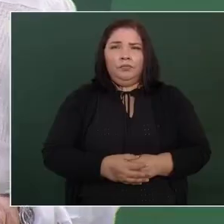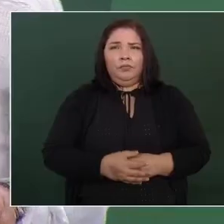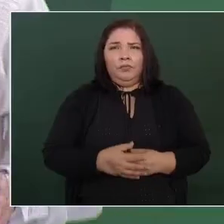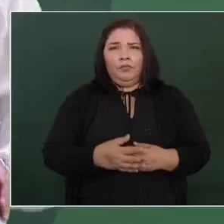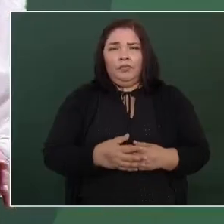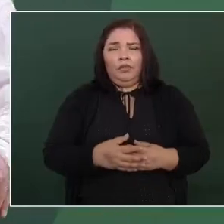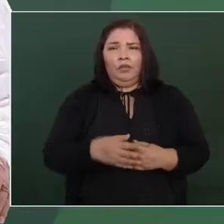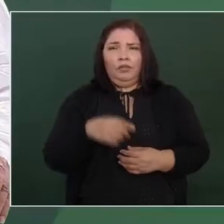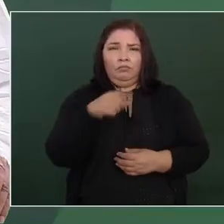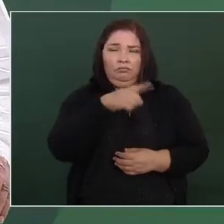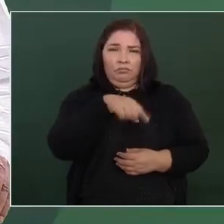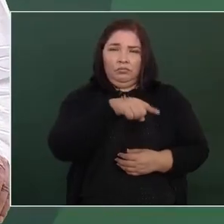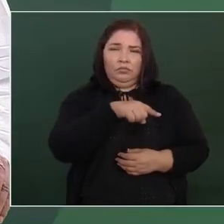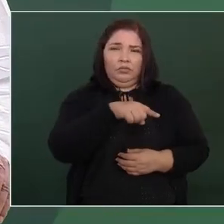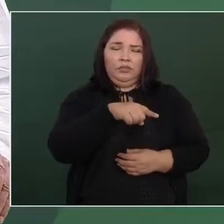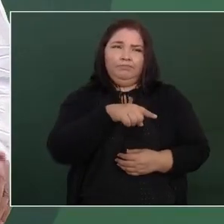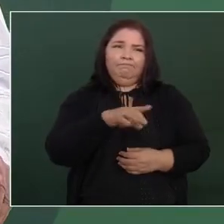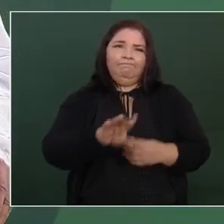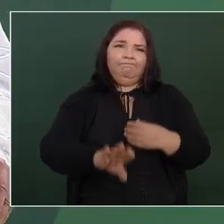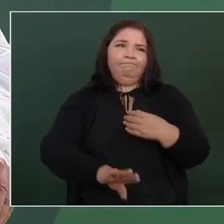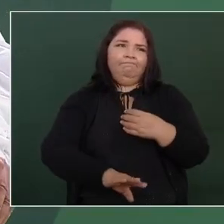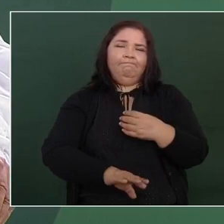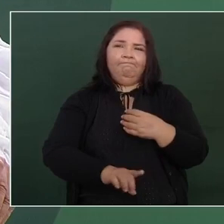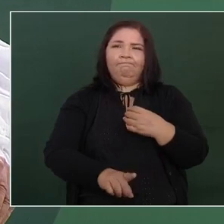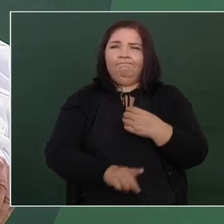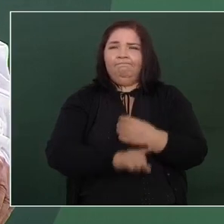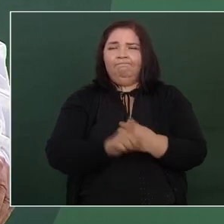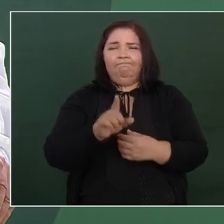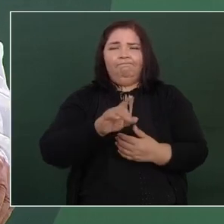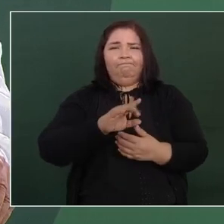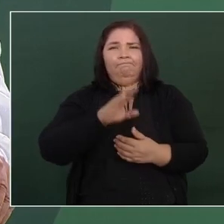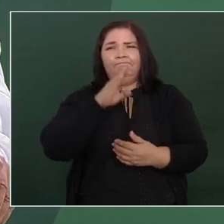son muy dañinos, muy